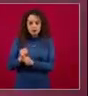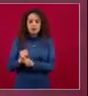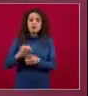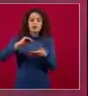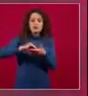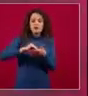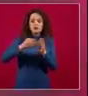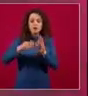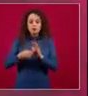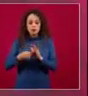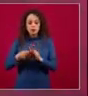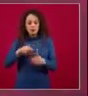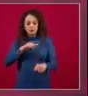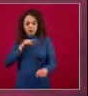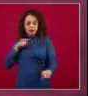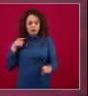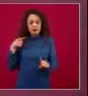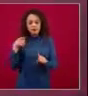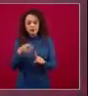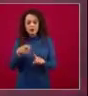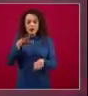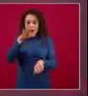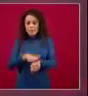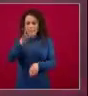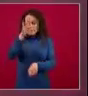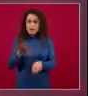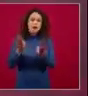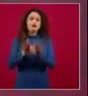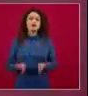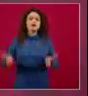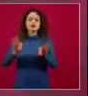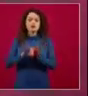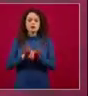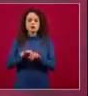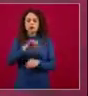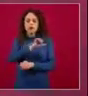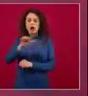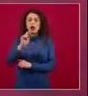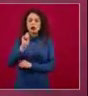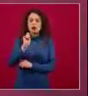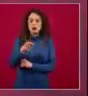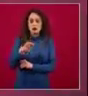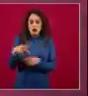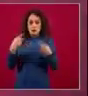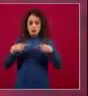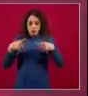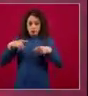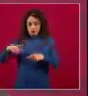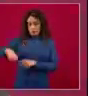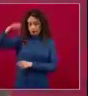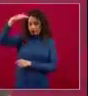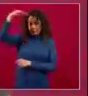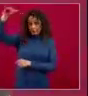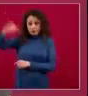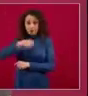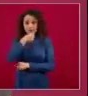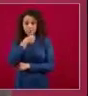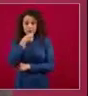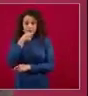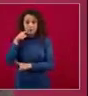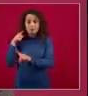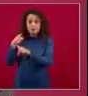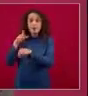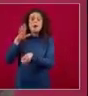estrategia orientada prioritariamente o inicialmente a personas adultas mayores es la que tiene el